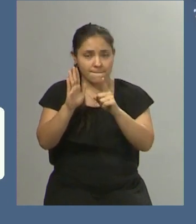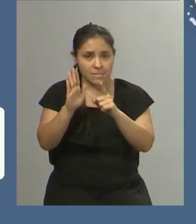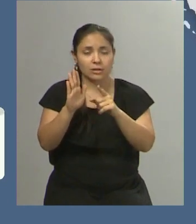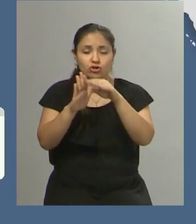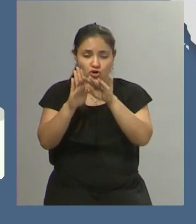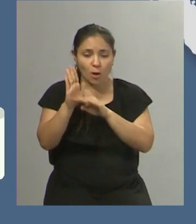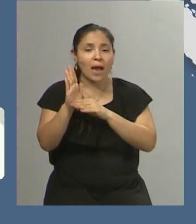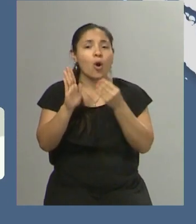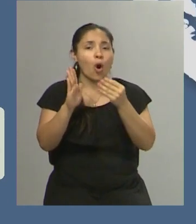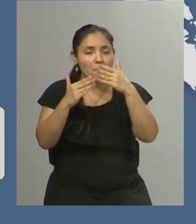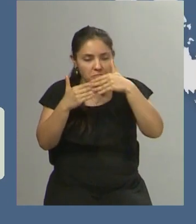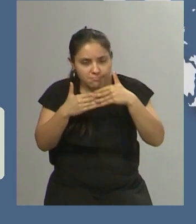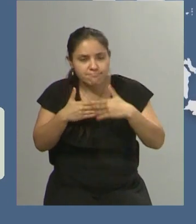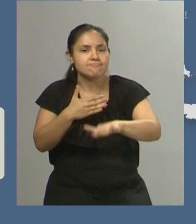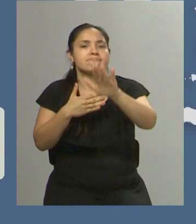las reglas